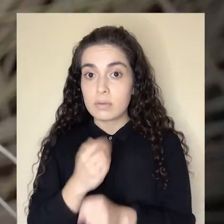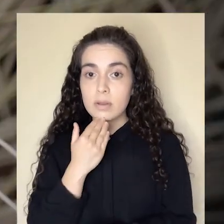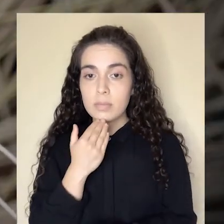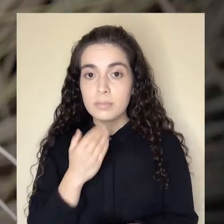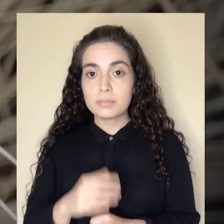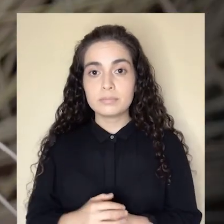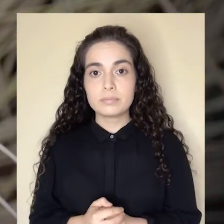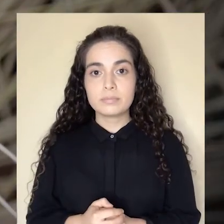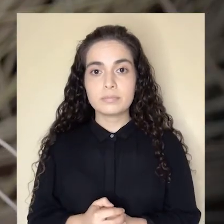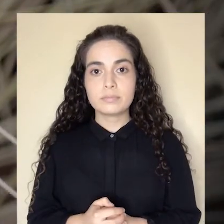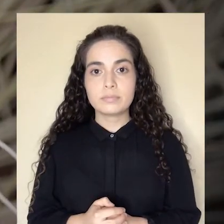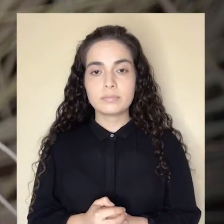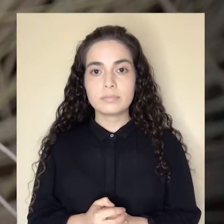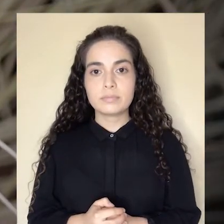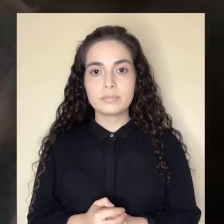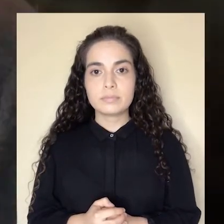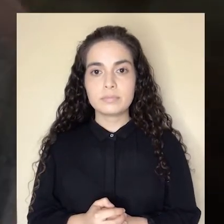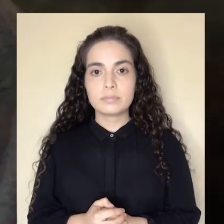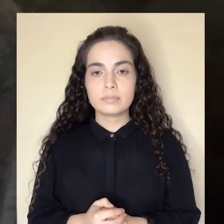también trabajo